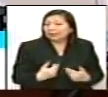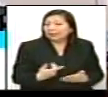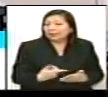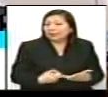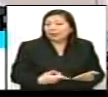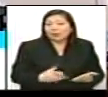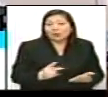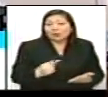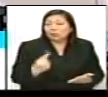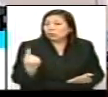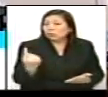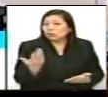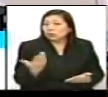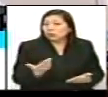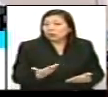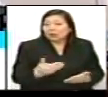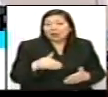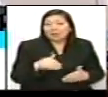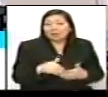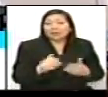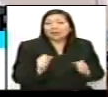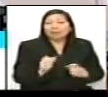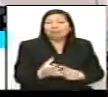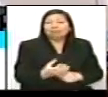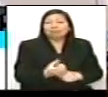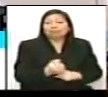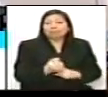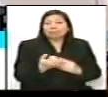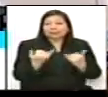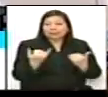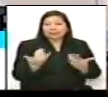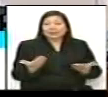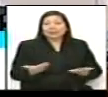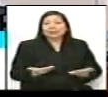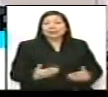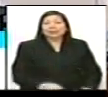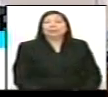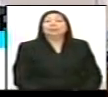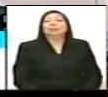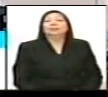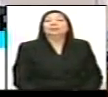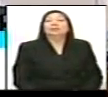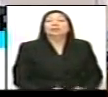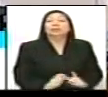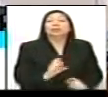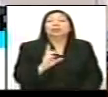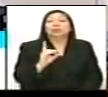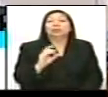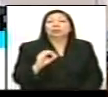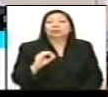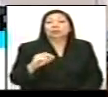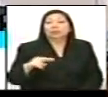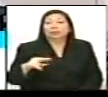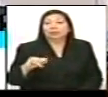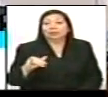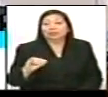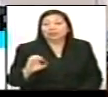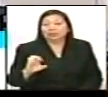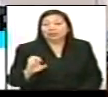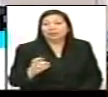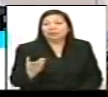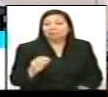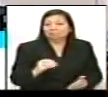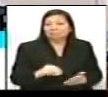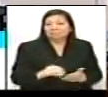consideración no solo la cantidad de votos que vayan a reclutar, porque efectivamente el congresista Donaire fue uno de los dos